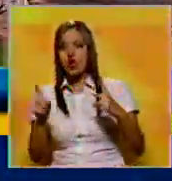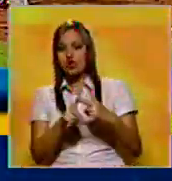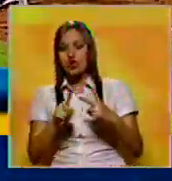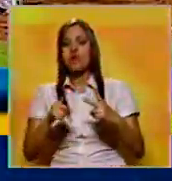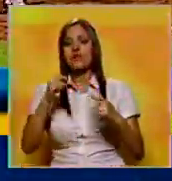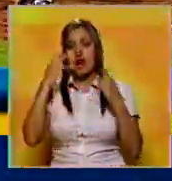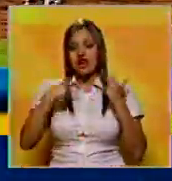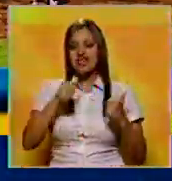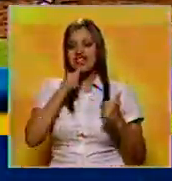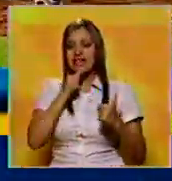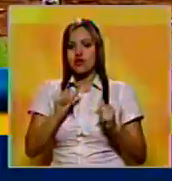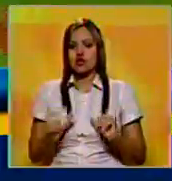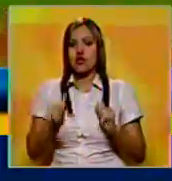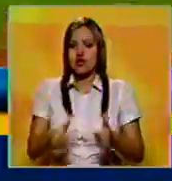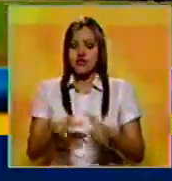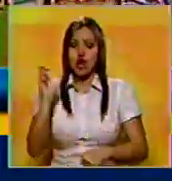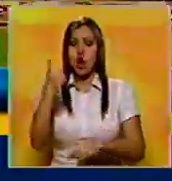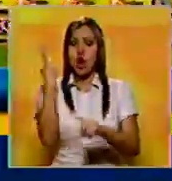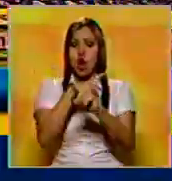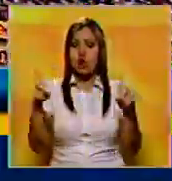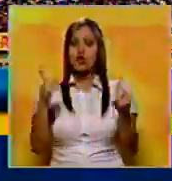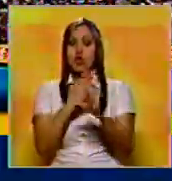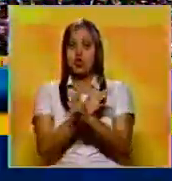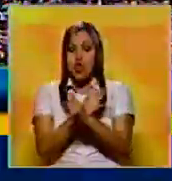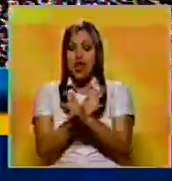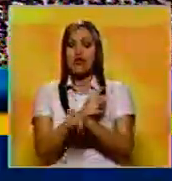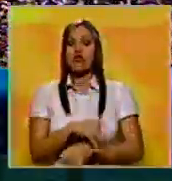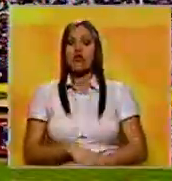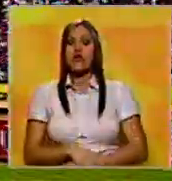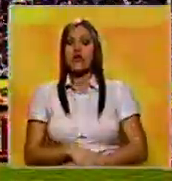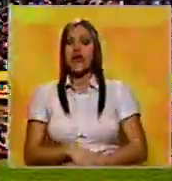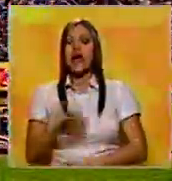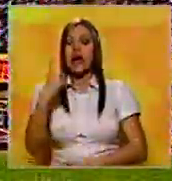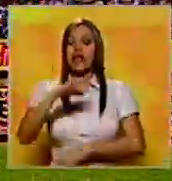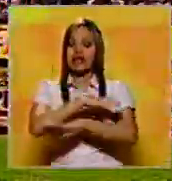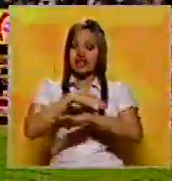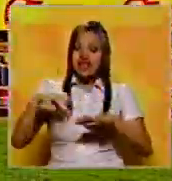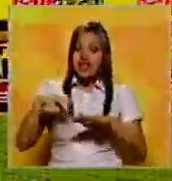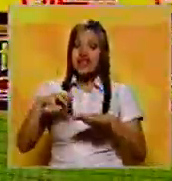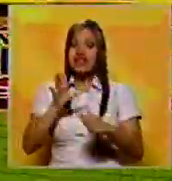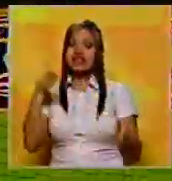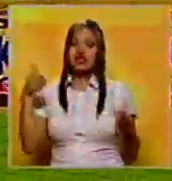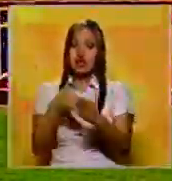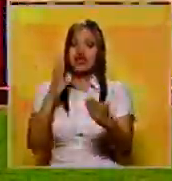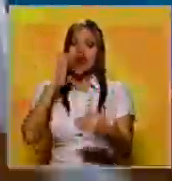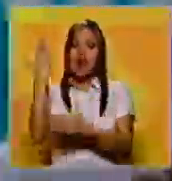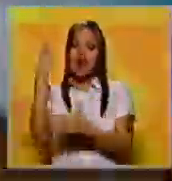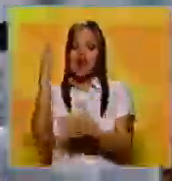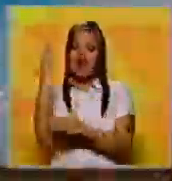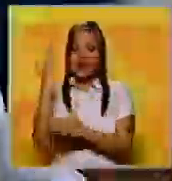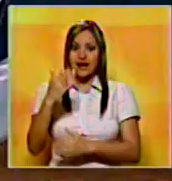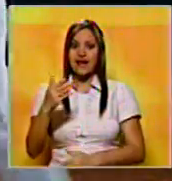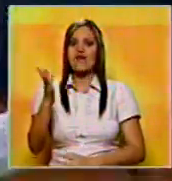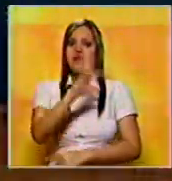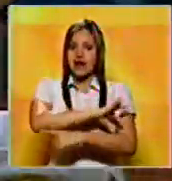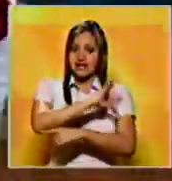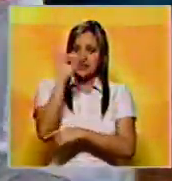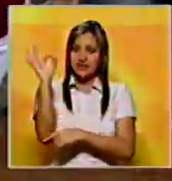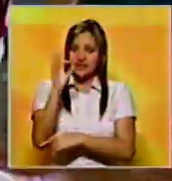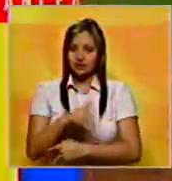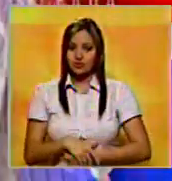por el Caracas. El otro encuentro de esta jornada lo disputarán los Tigres Aragua y los Cardenales Lara en la ciudad de